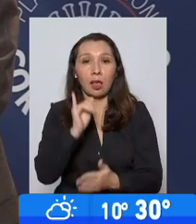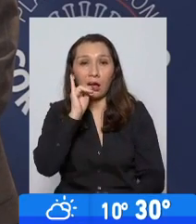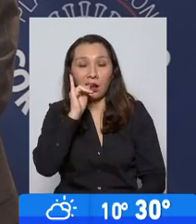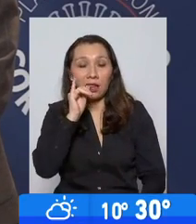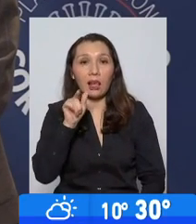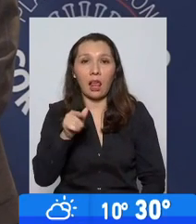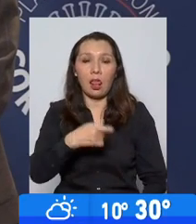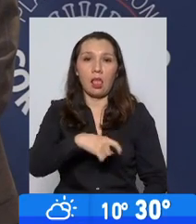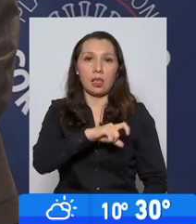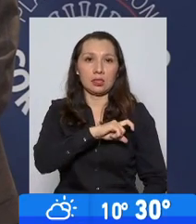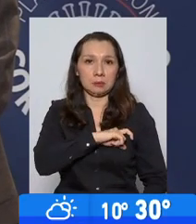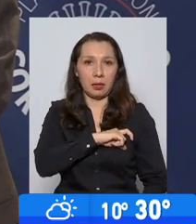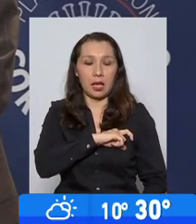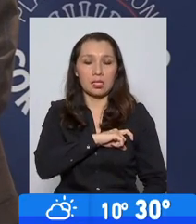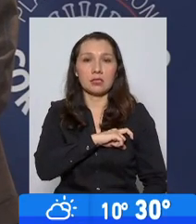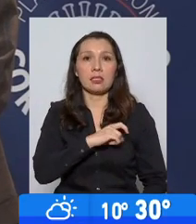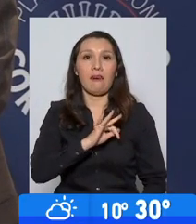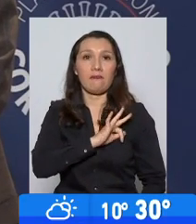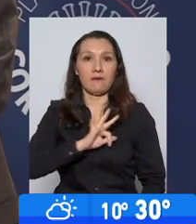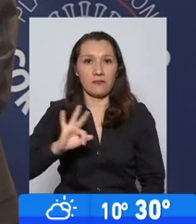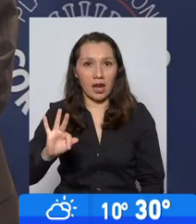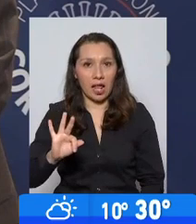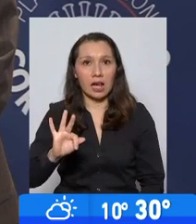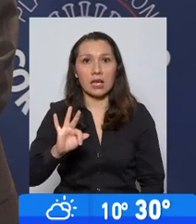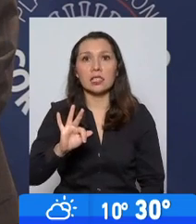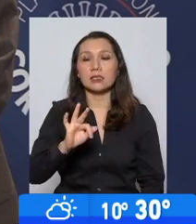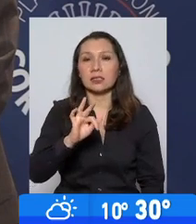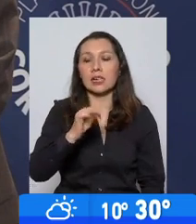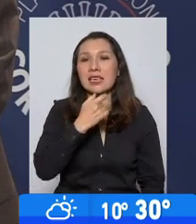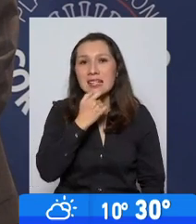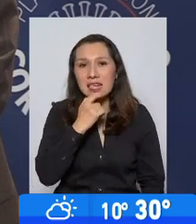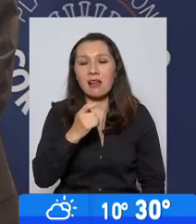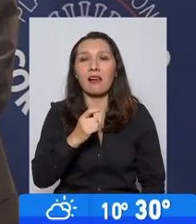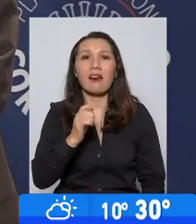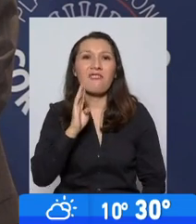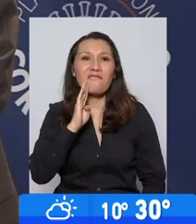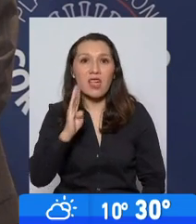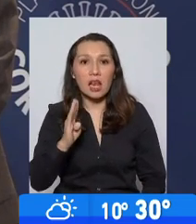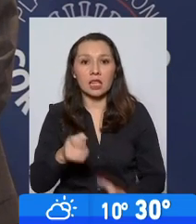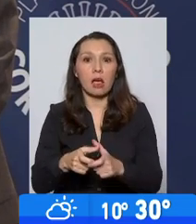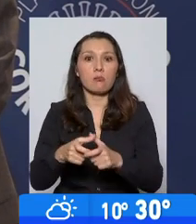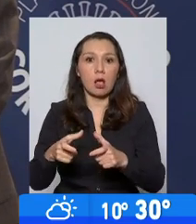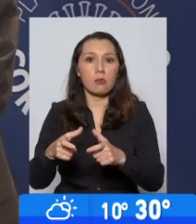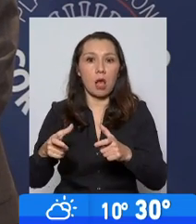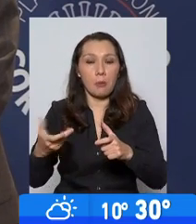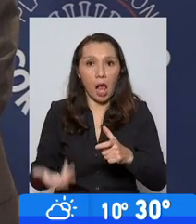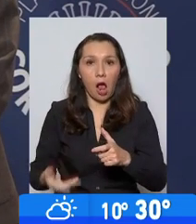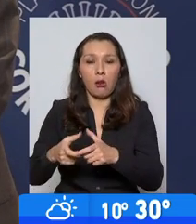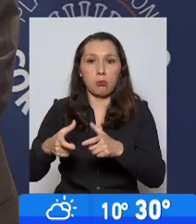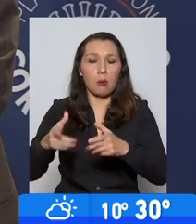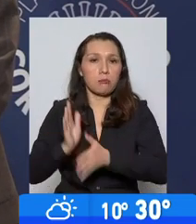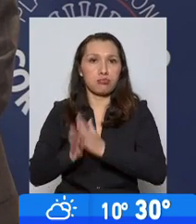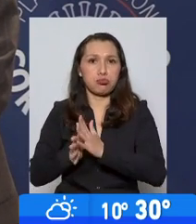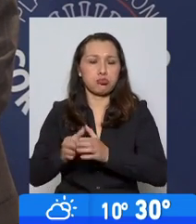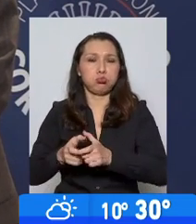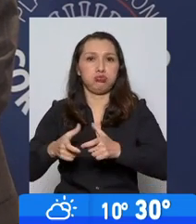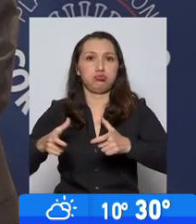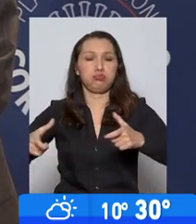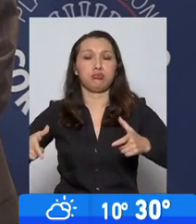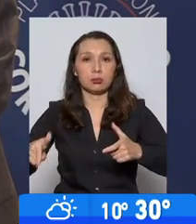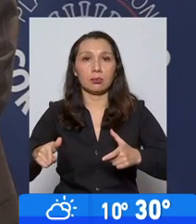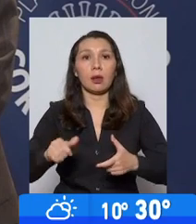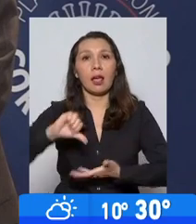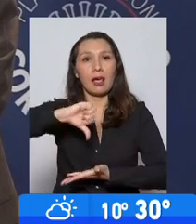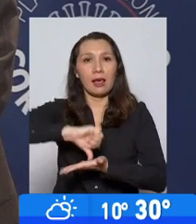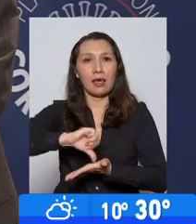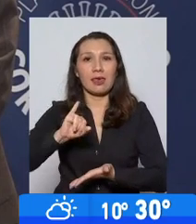Italia, España, Francia, el Reino Unido, Bélgica, que está creciendo muy aceleradamente,